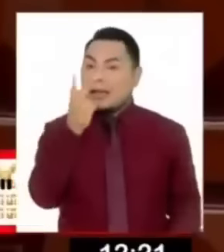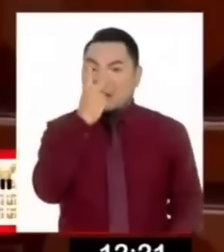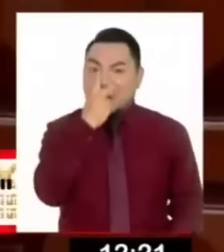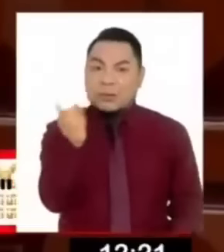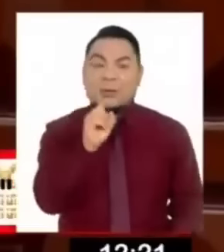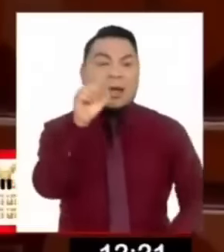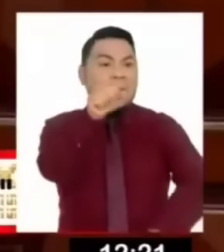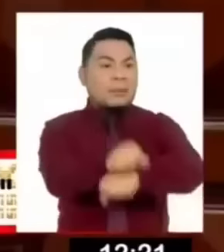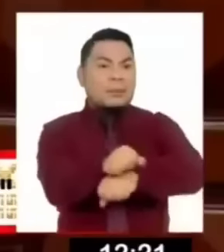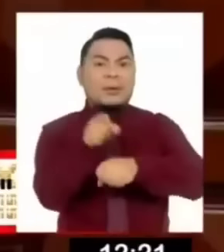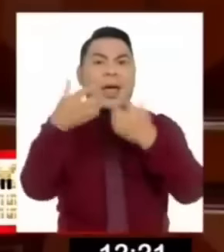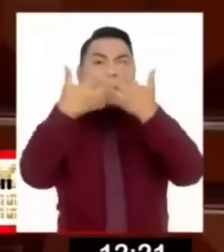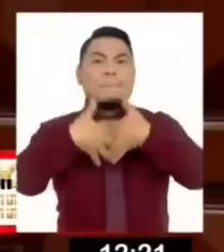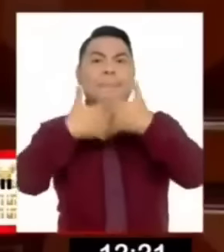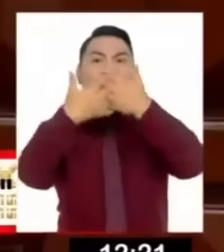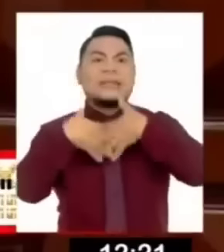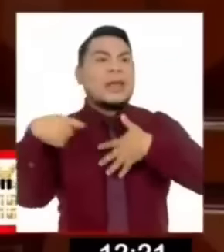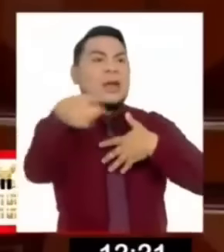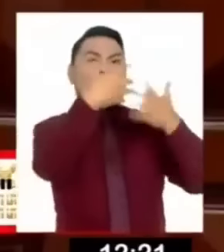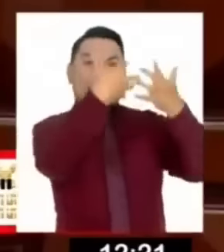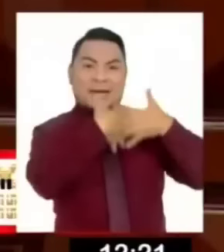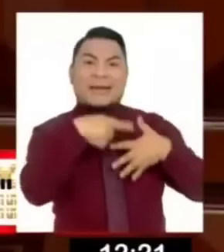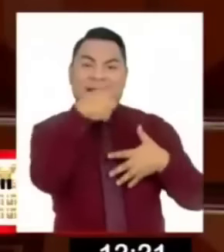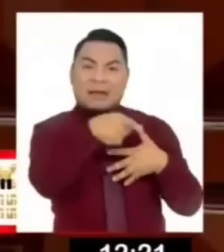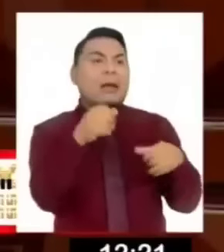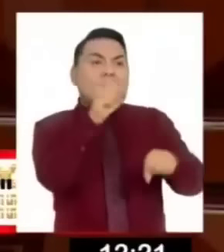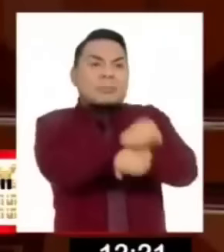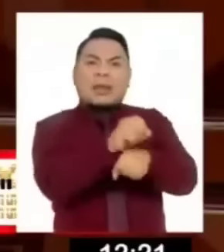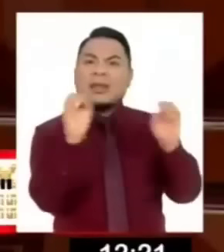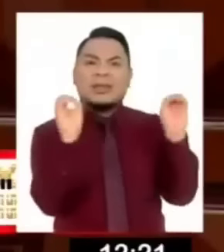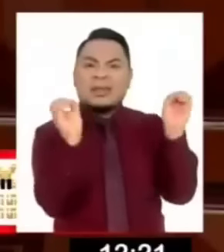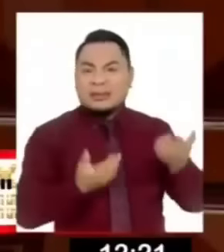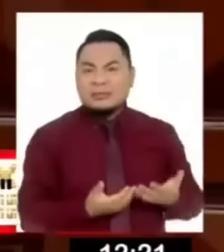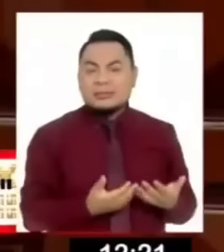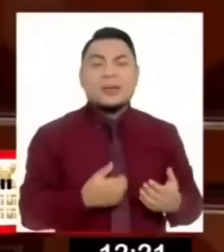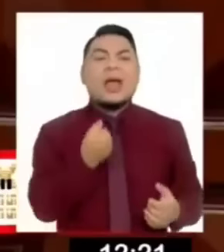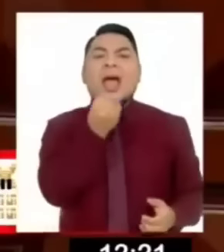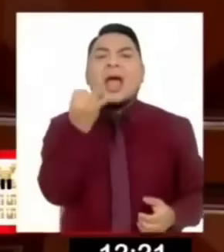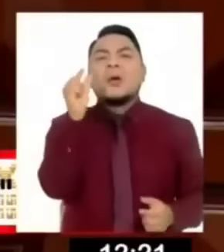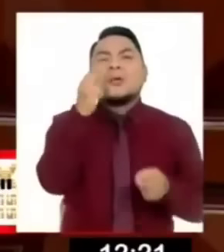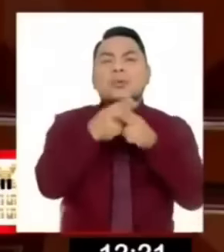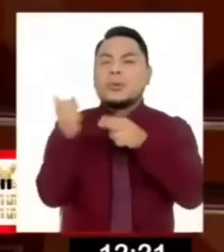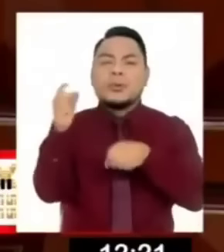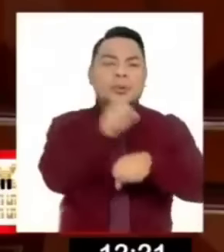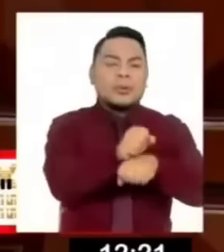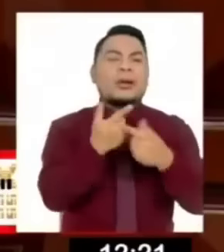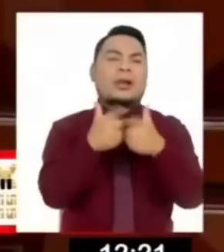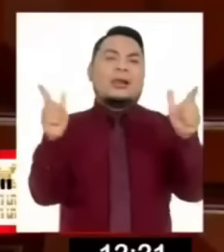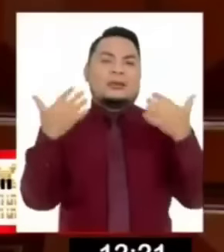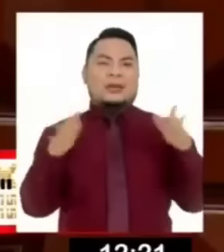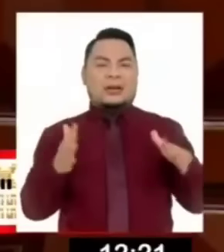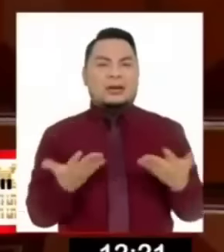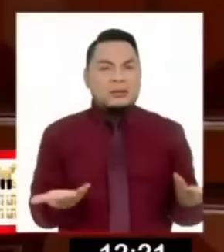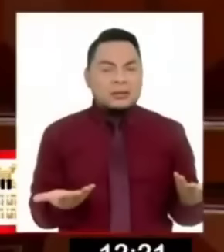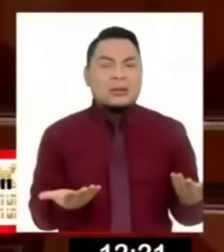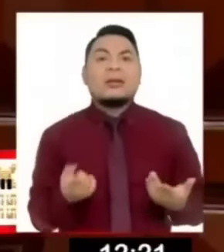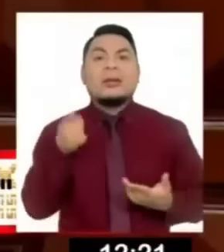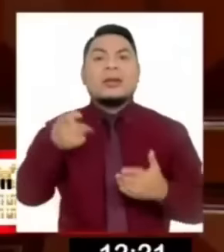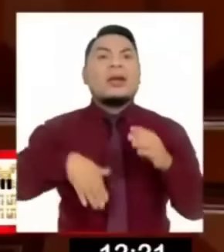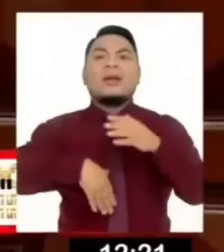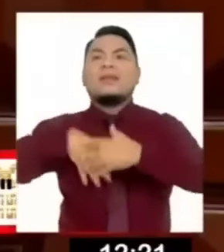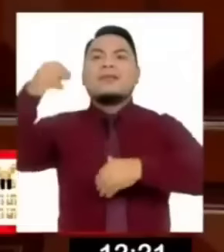vemos preso a ningún empresario. Algunos lo estuvieron unos días, pero ahora ya están libres y hasta